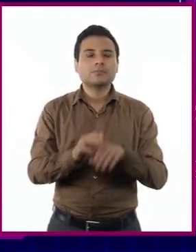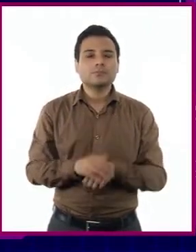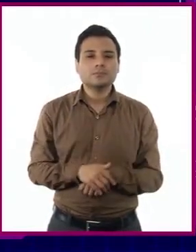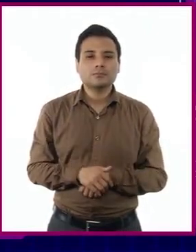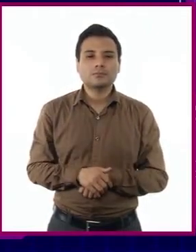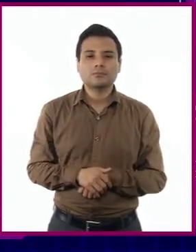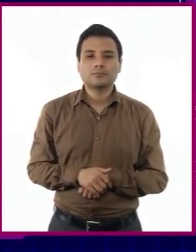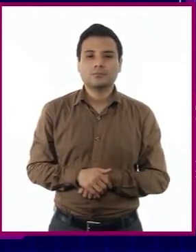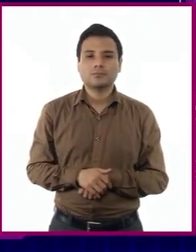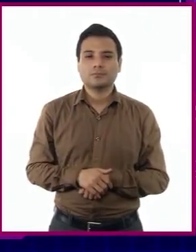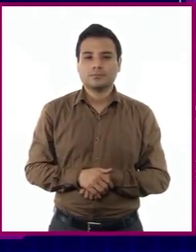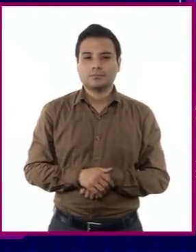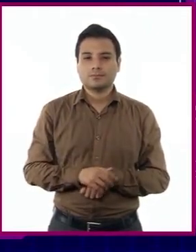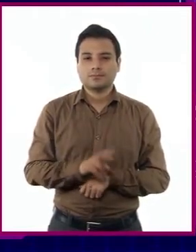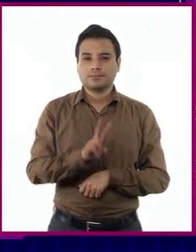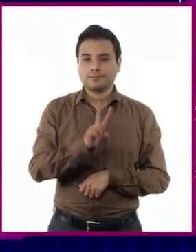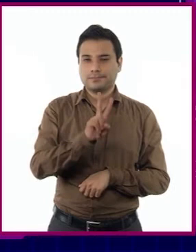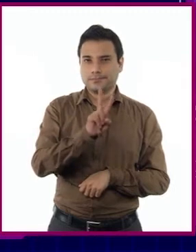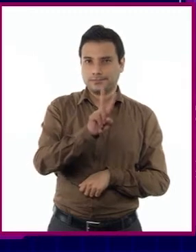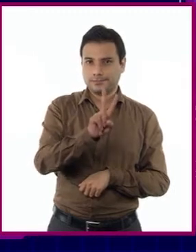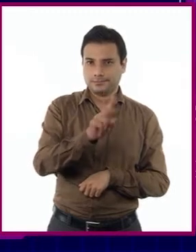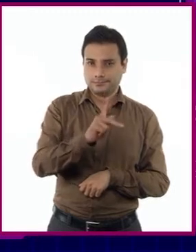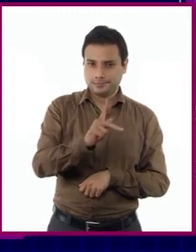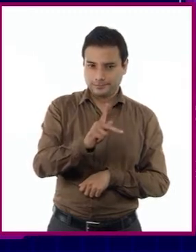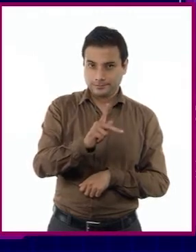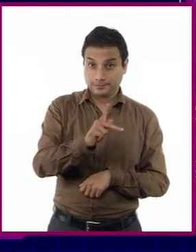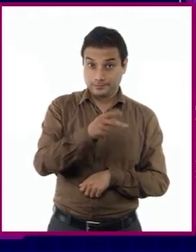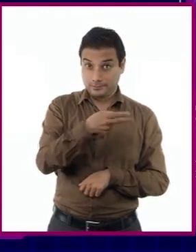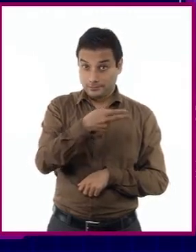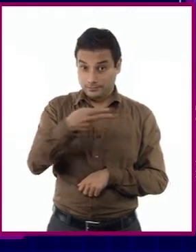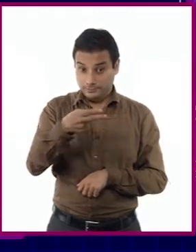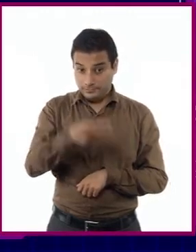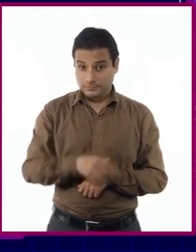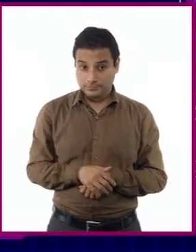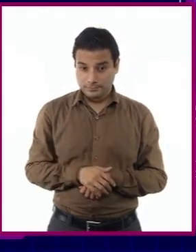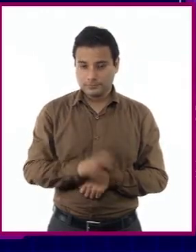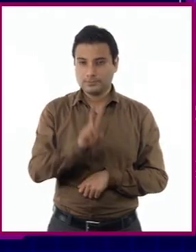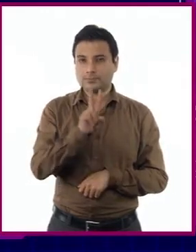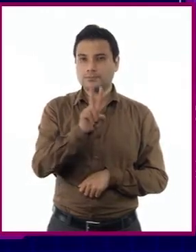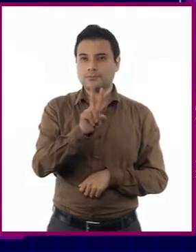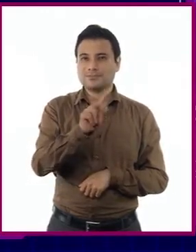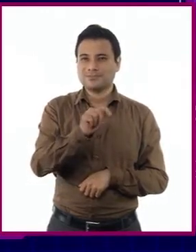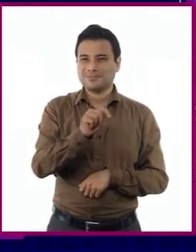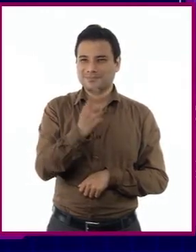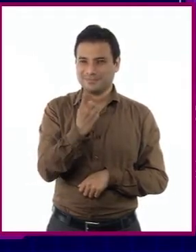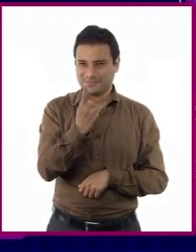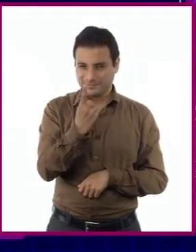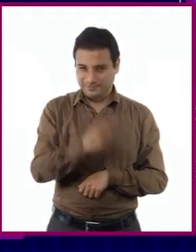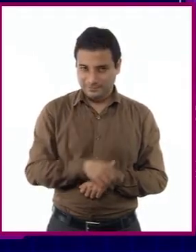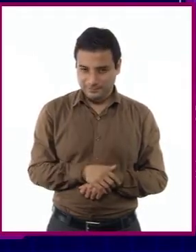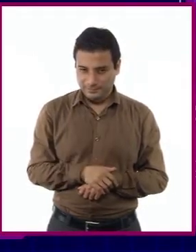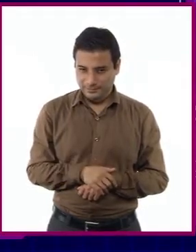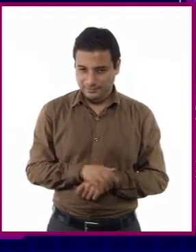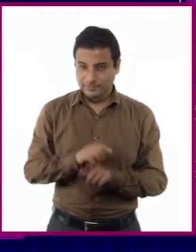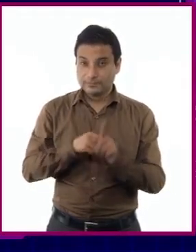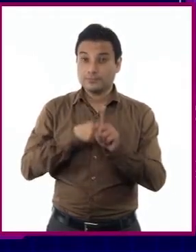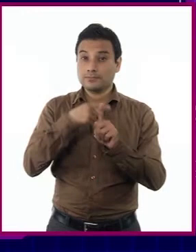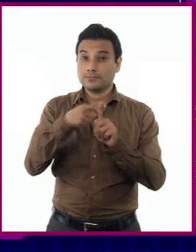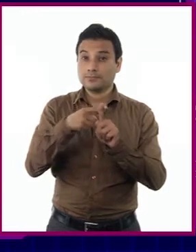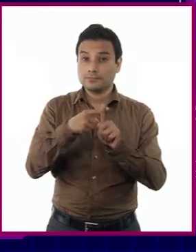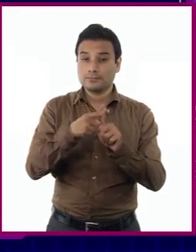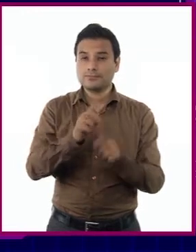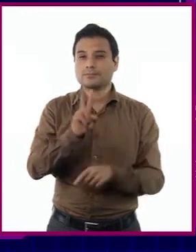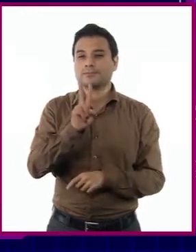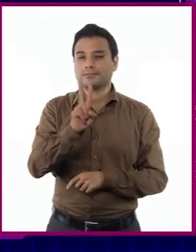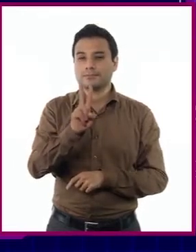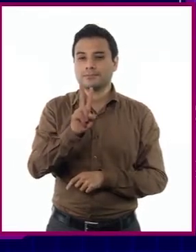del prisma hexagonal recto es igual al volumen del prisma triangular 1 más el